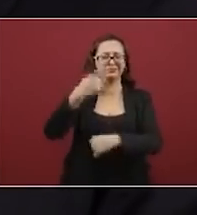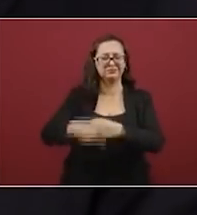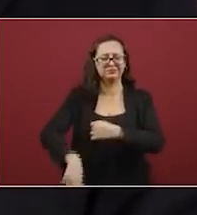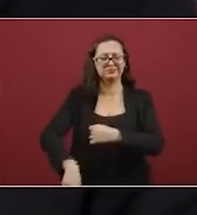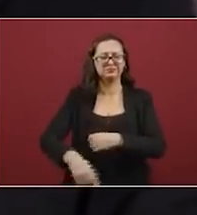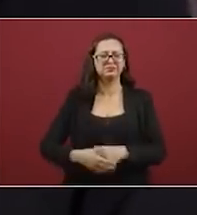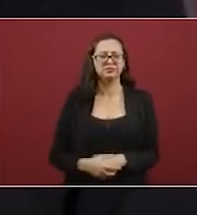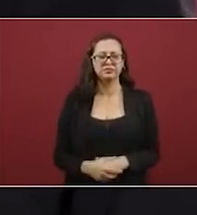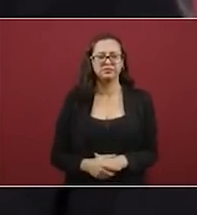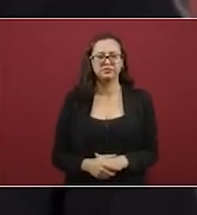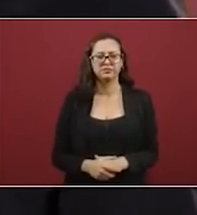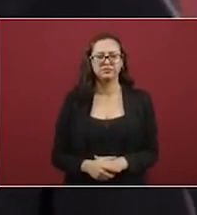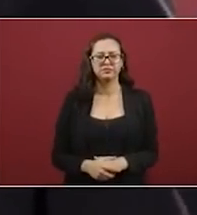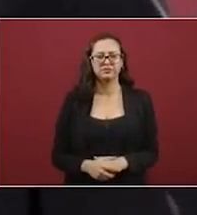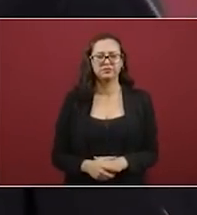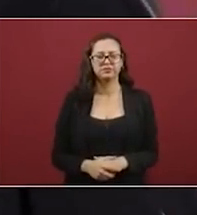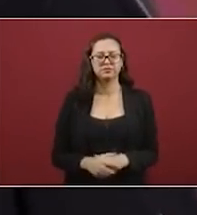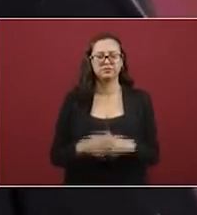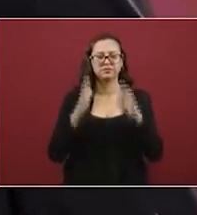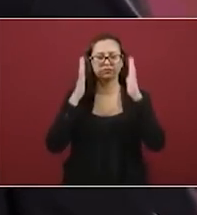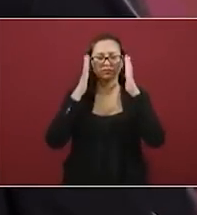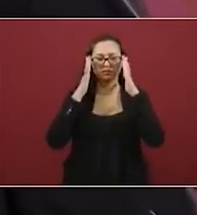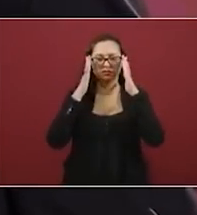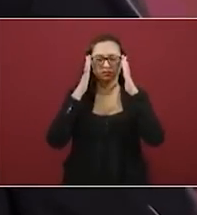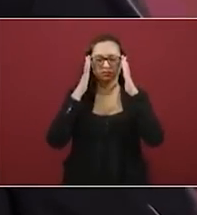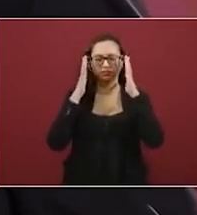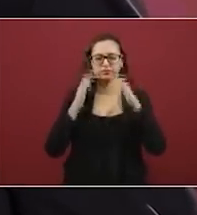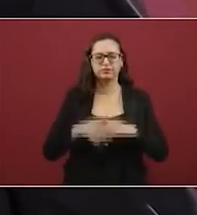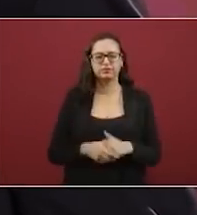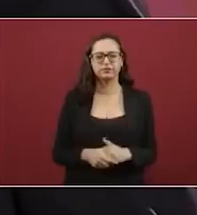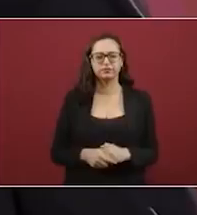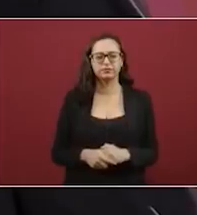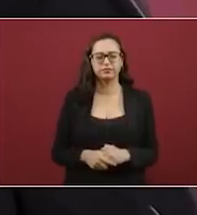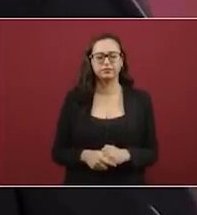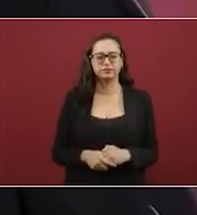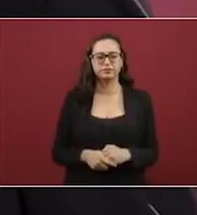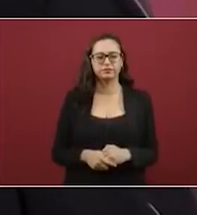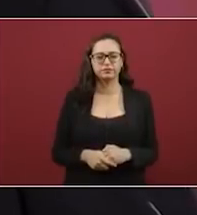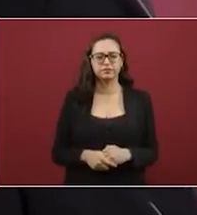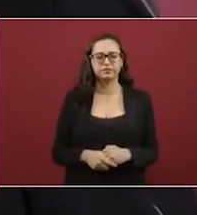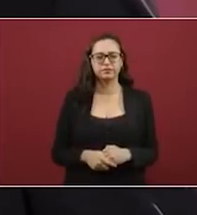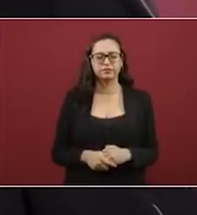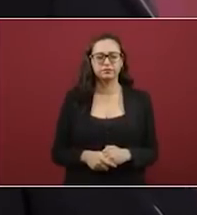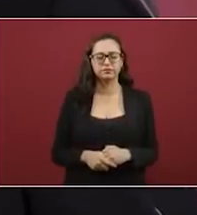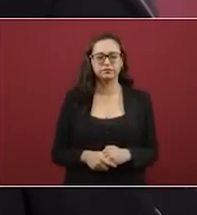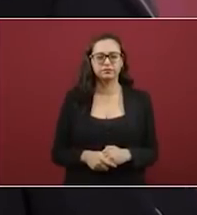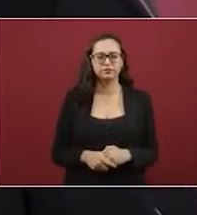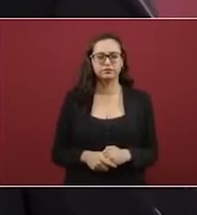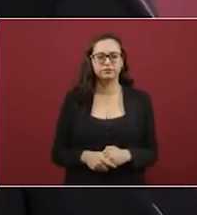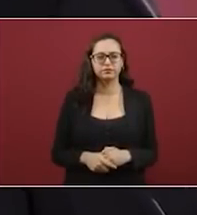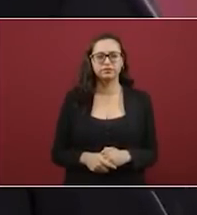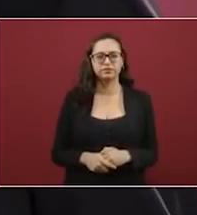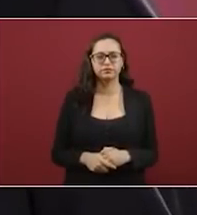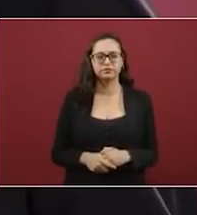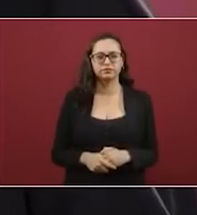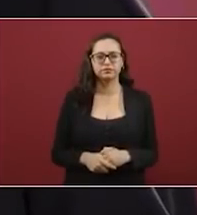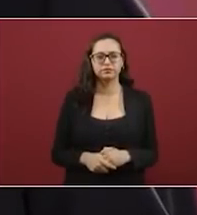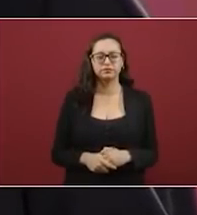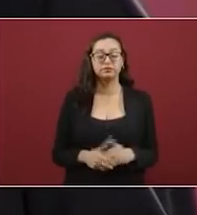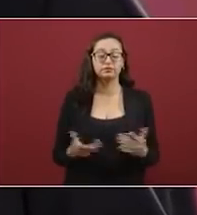represión a eso se debe que se envió a la